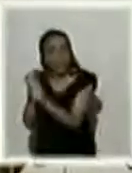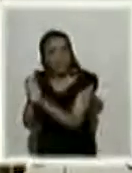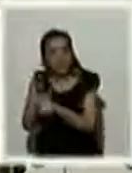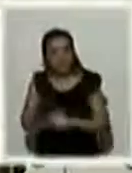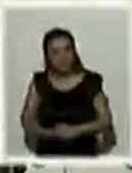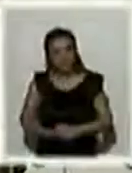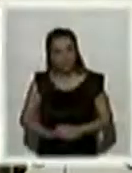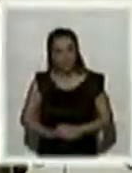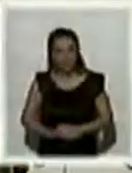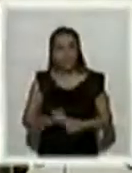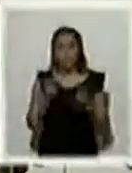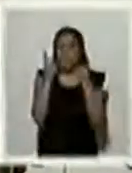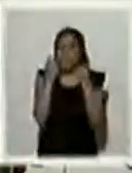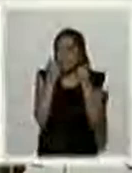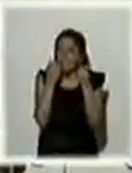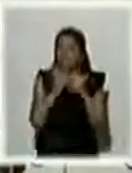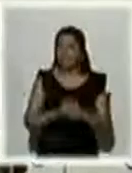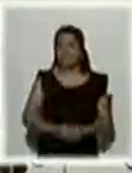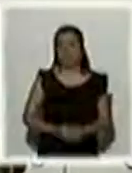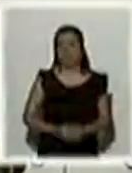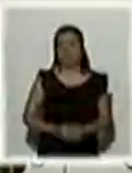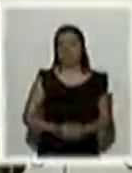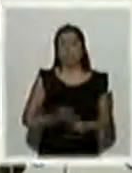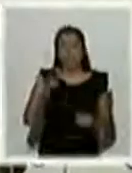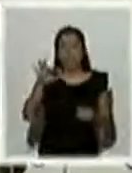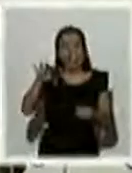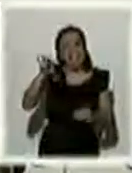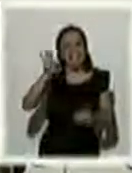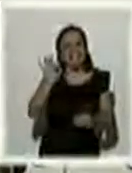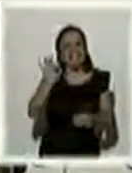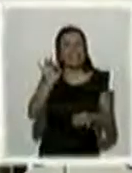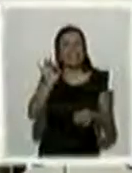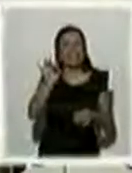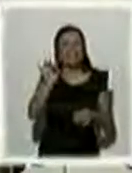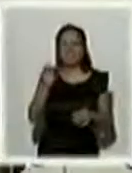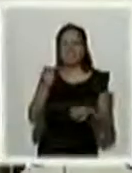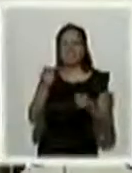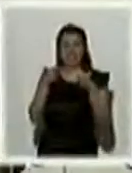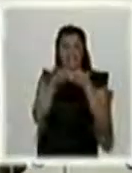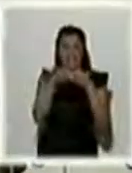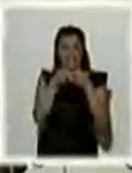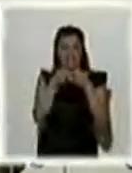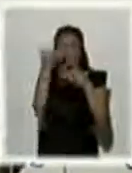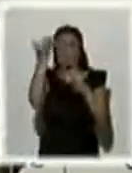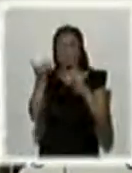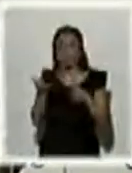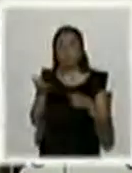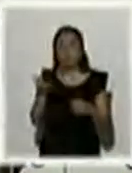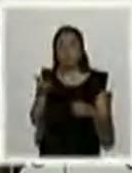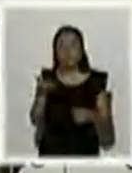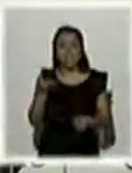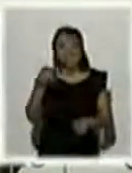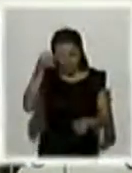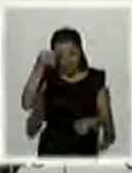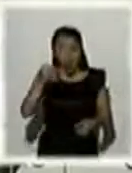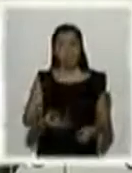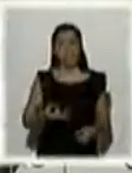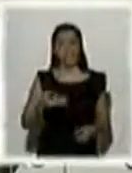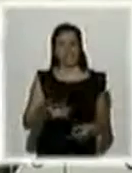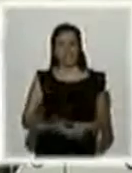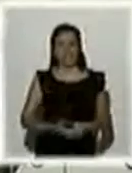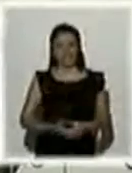necesario elegir compañeros honestos, combativos, que practiquen la democracia